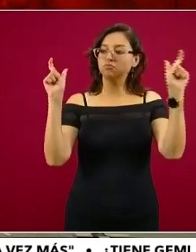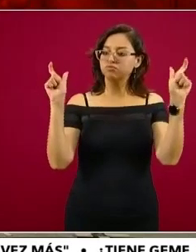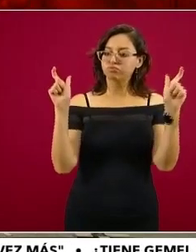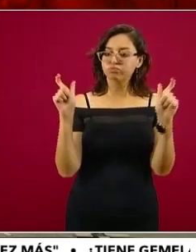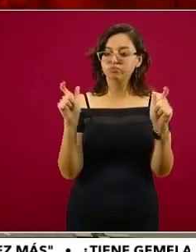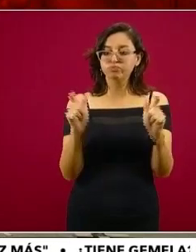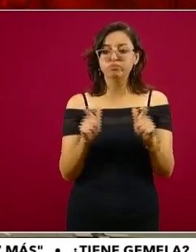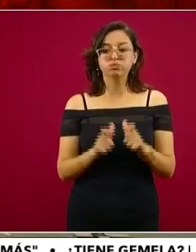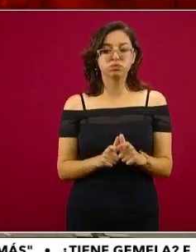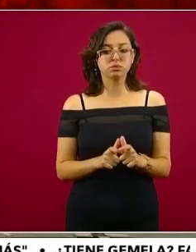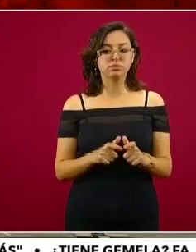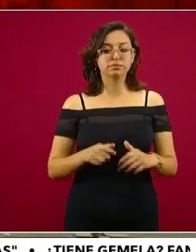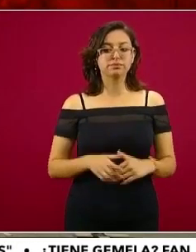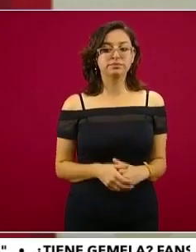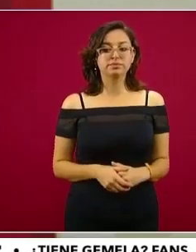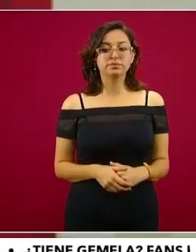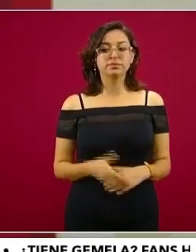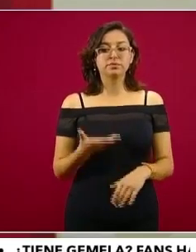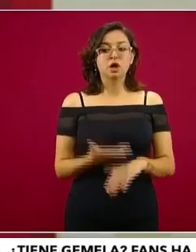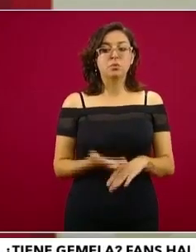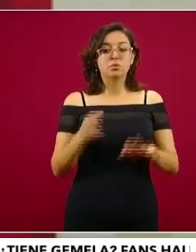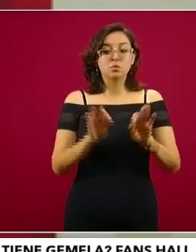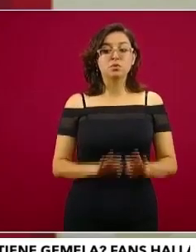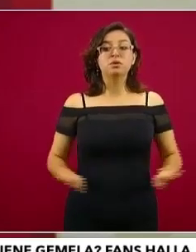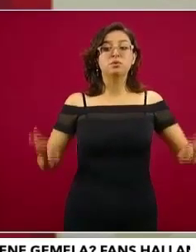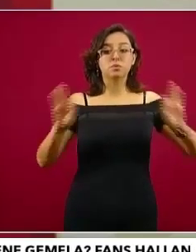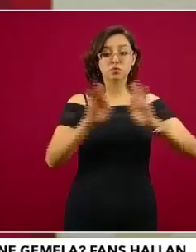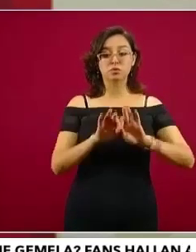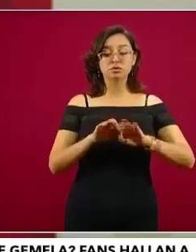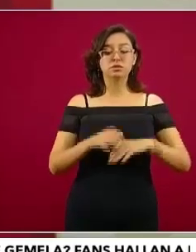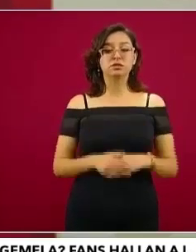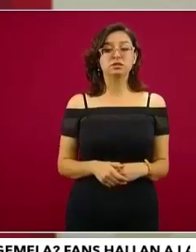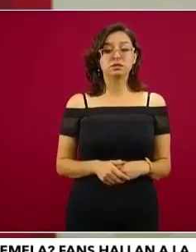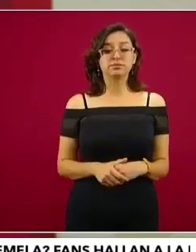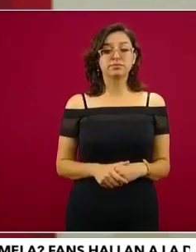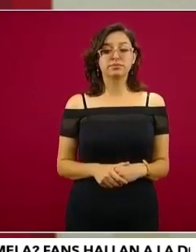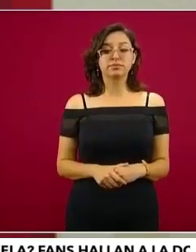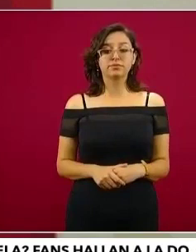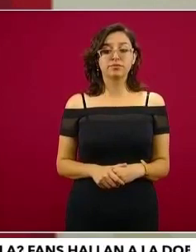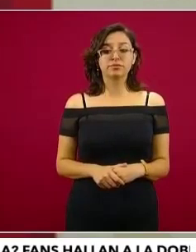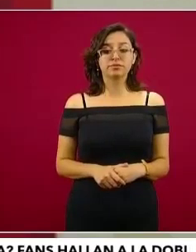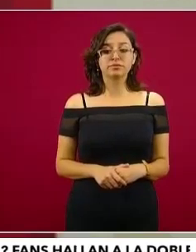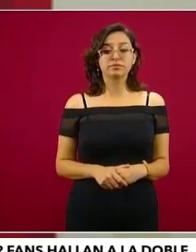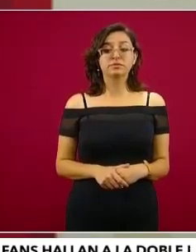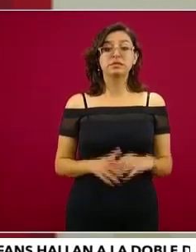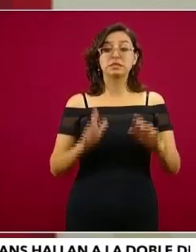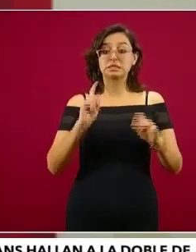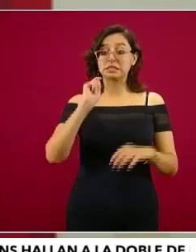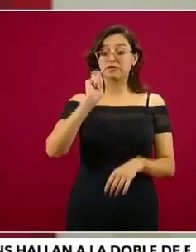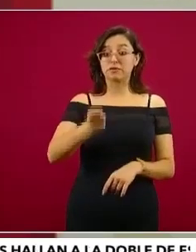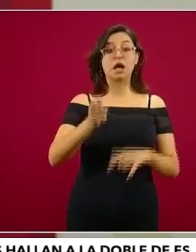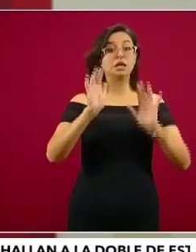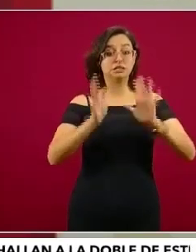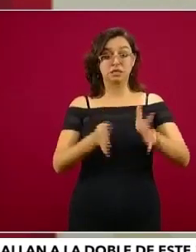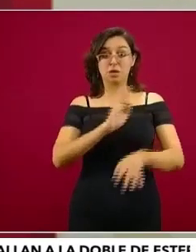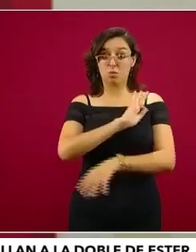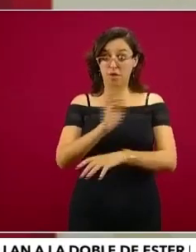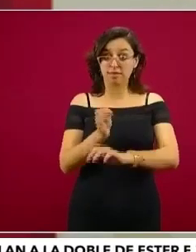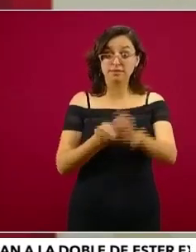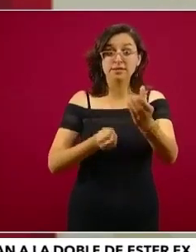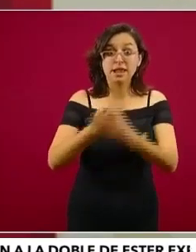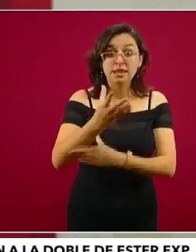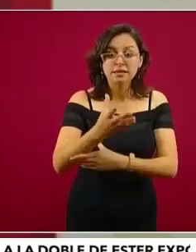Ahora, muy importante, esto no quiere decir que ya se pueden suspender las medidas de sana